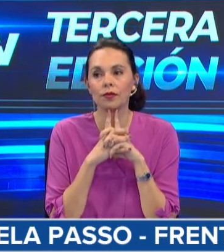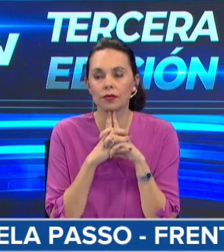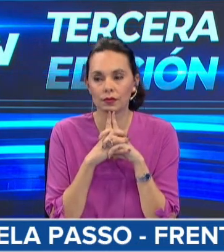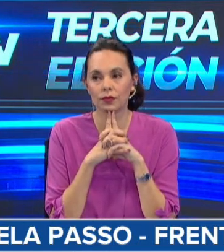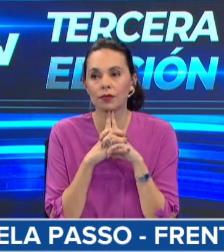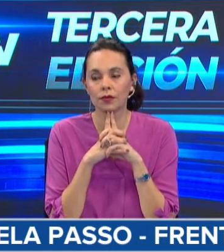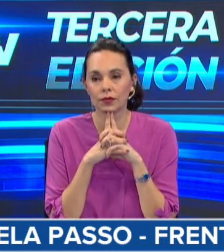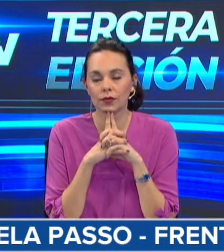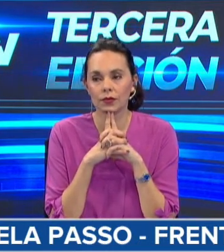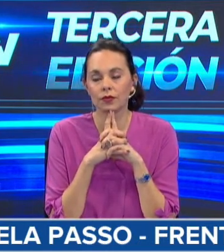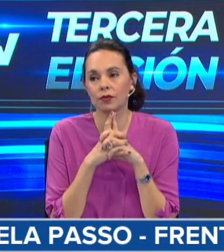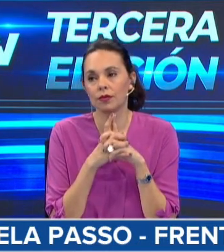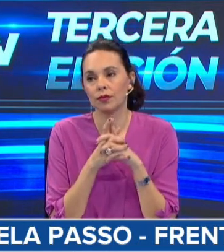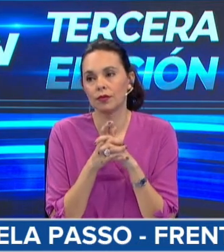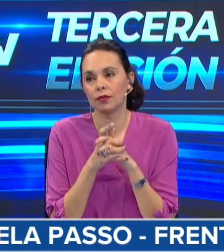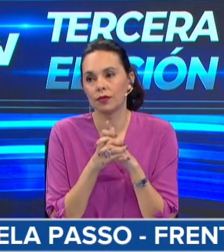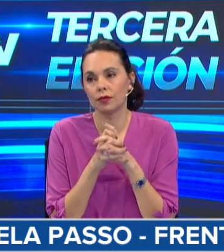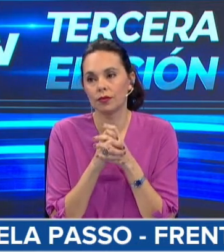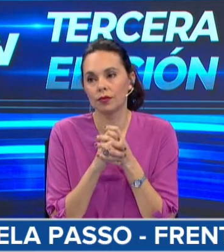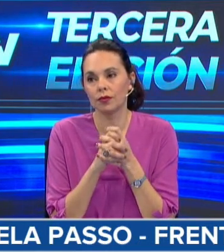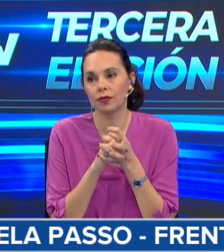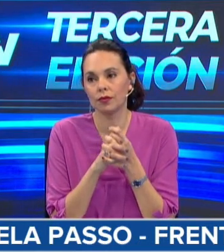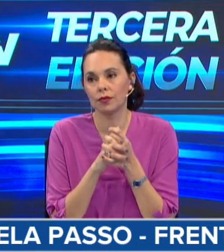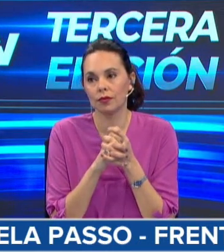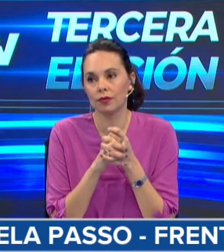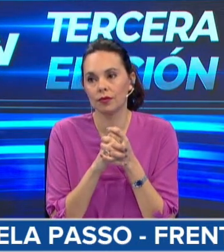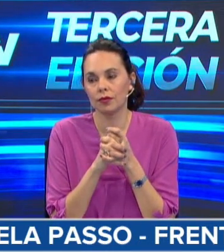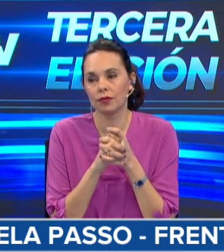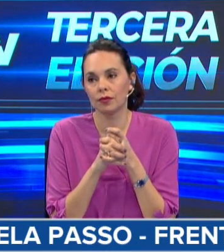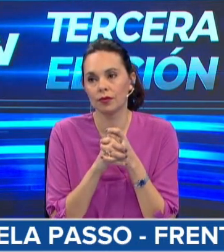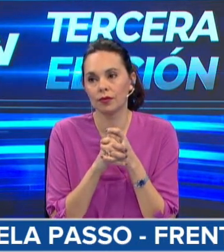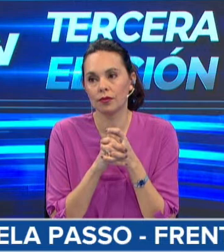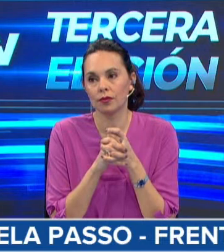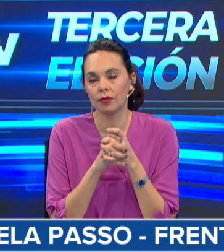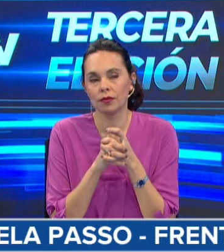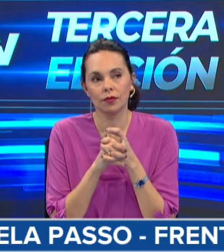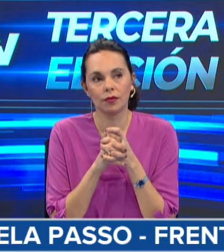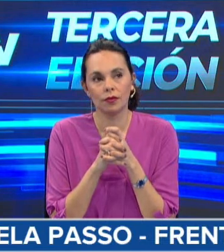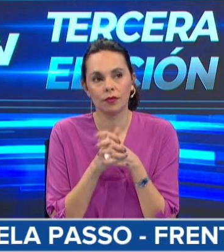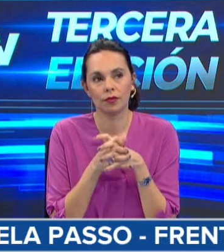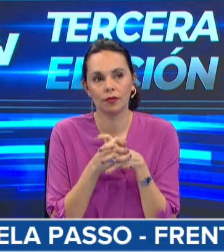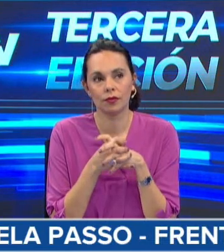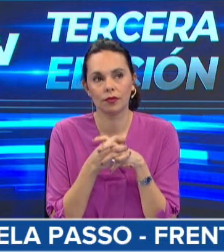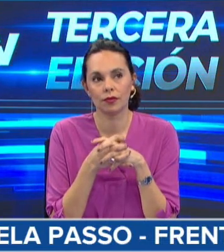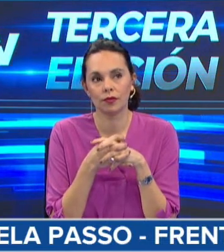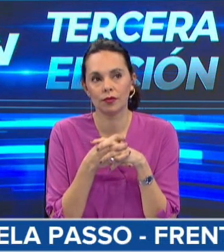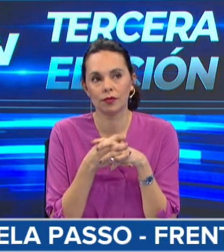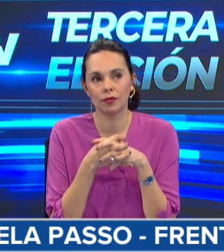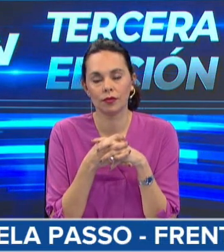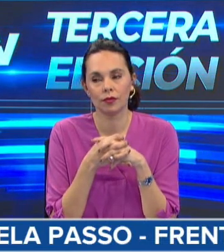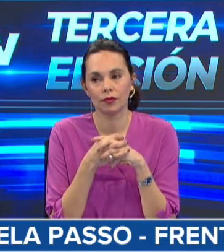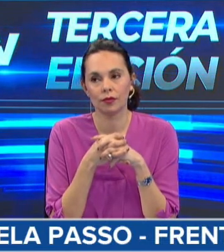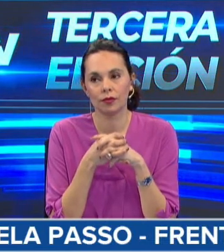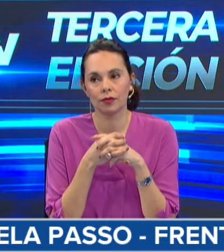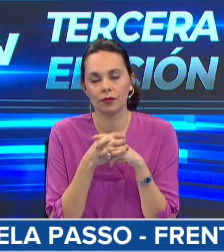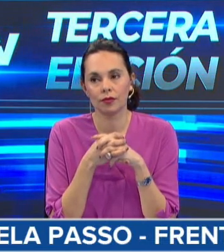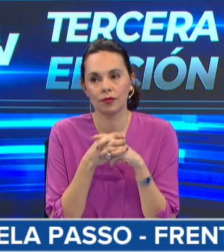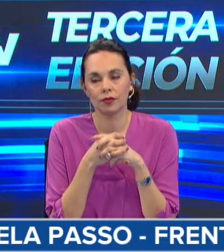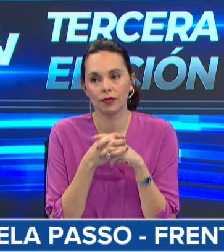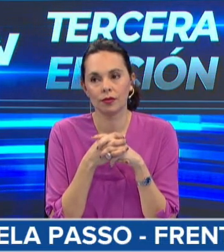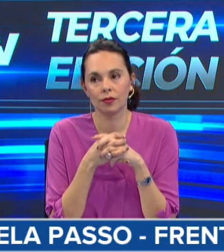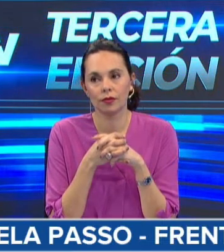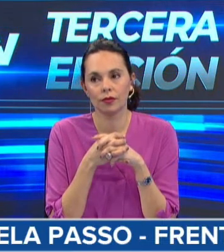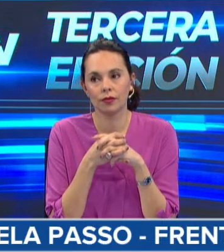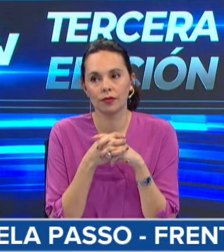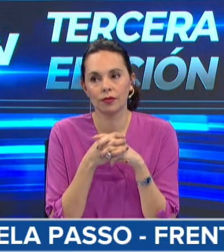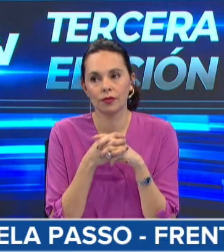de tratamiento de residuos es tan importante, es tan contaminante, y hay que encontrarle la manera de ir encauzando